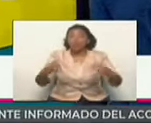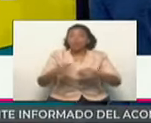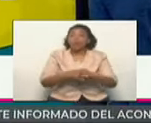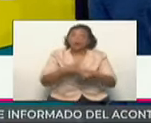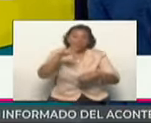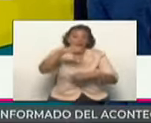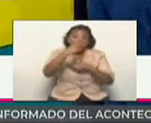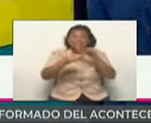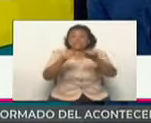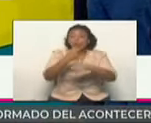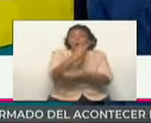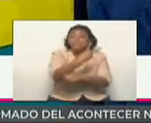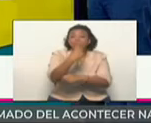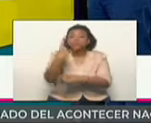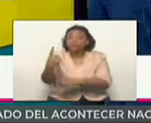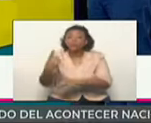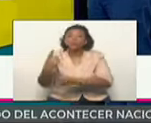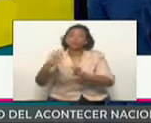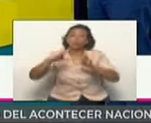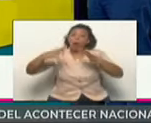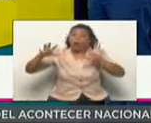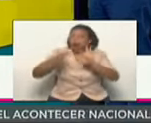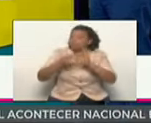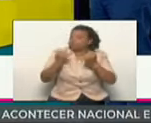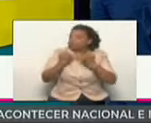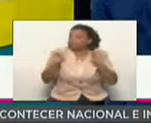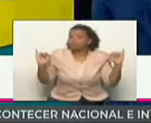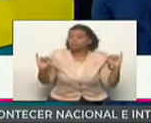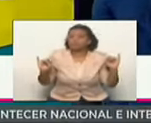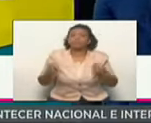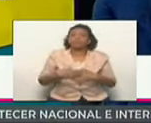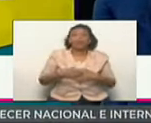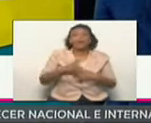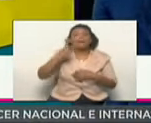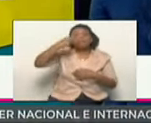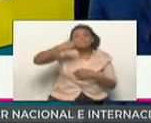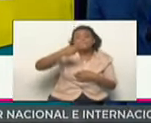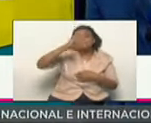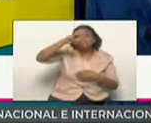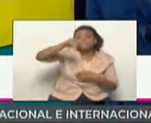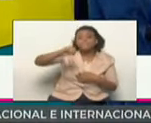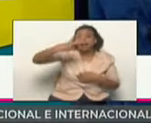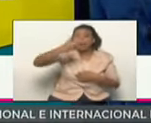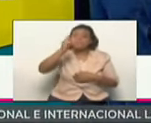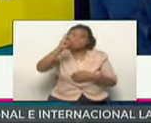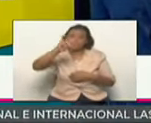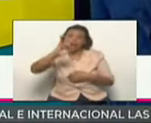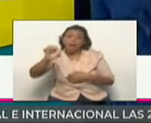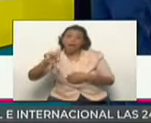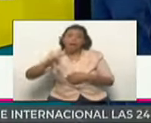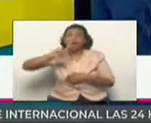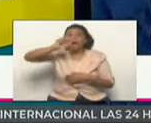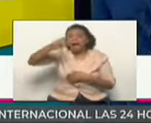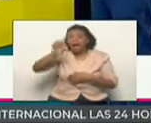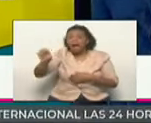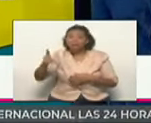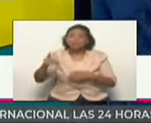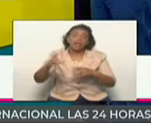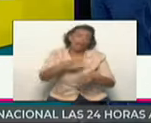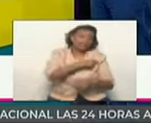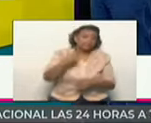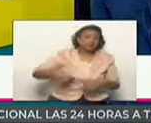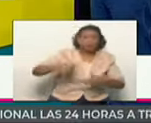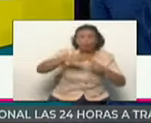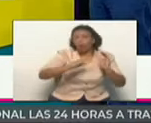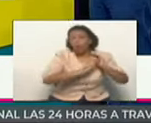ya en el siglo XX se fueron independizando con Mahatma Gandhi, la India, con Mao Zedong,